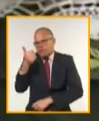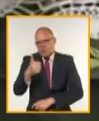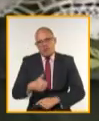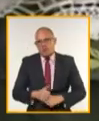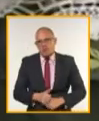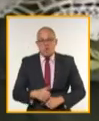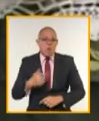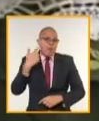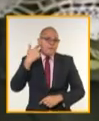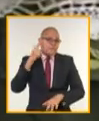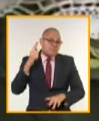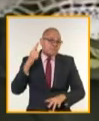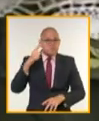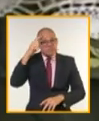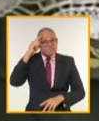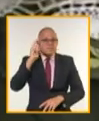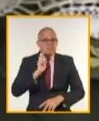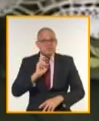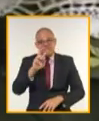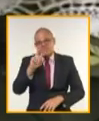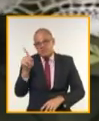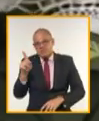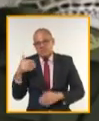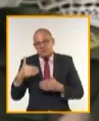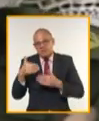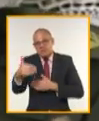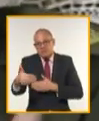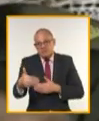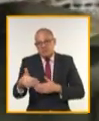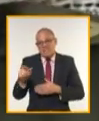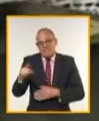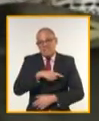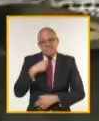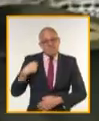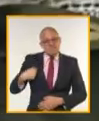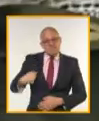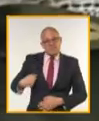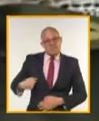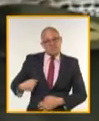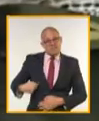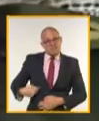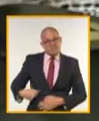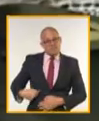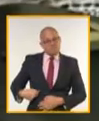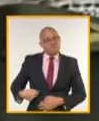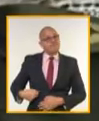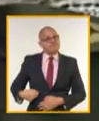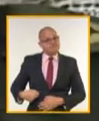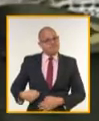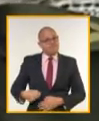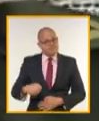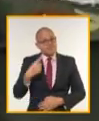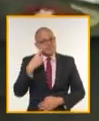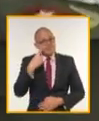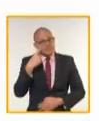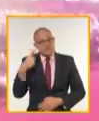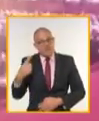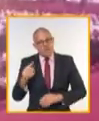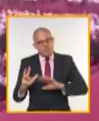siglo XXI China va a ser el gigante que